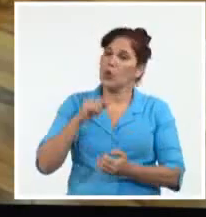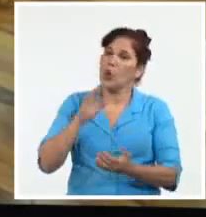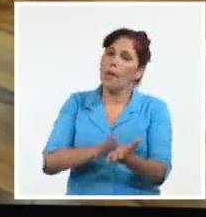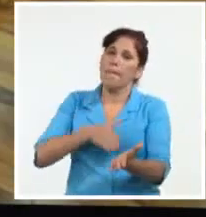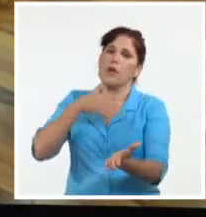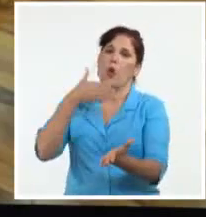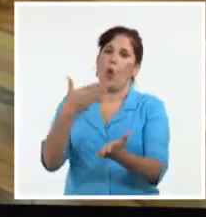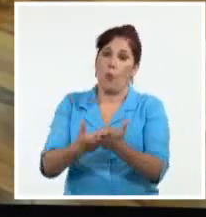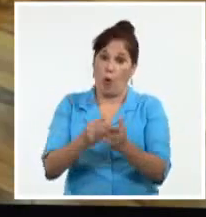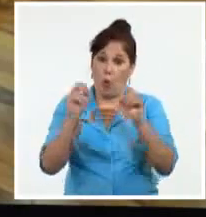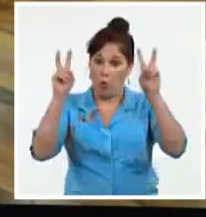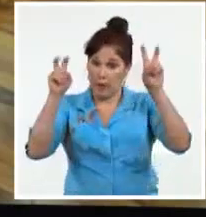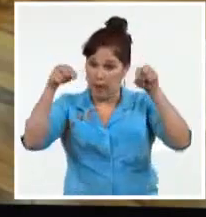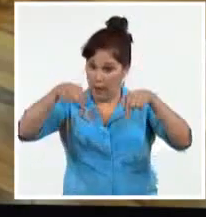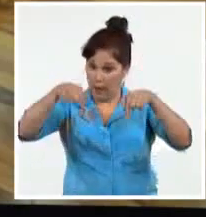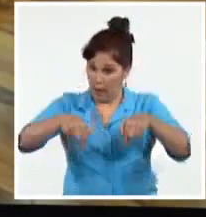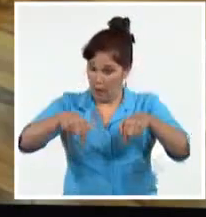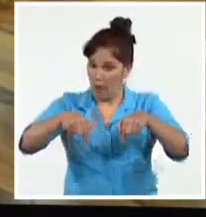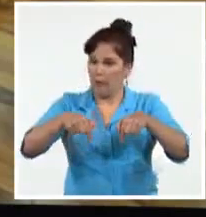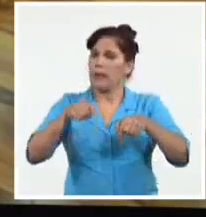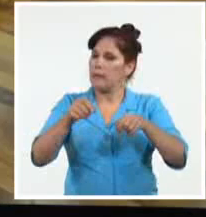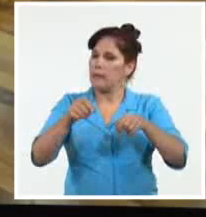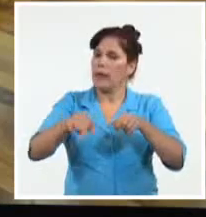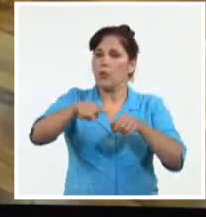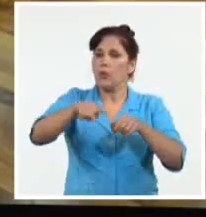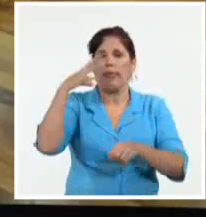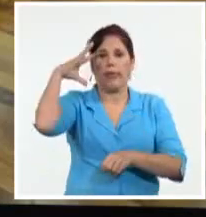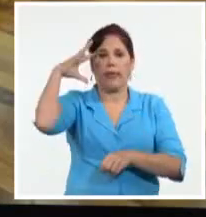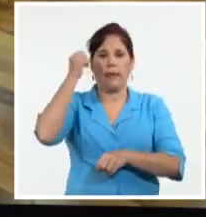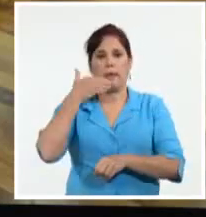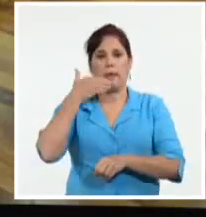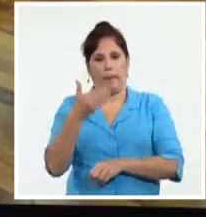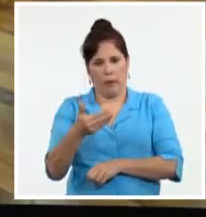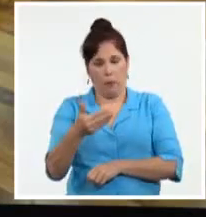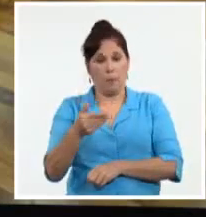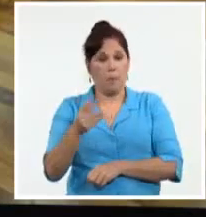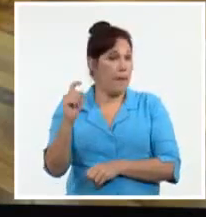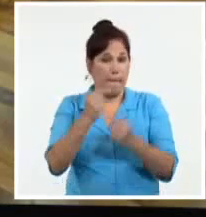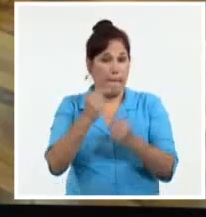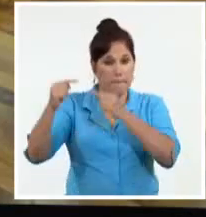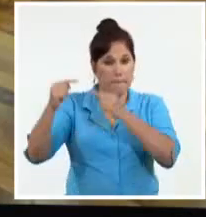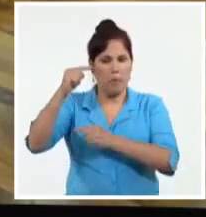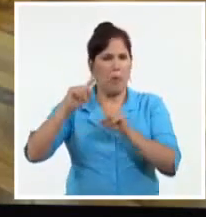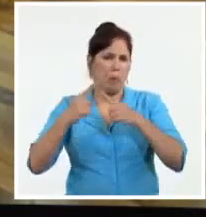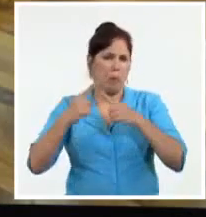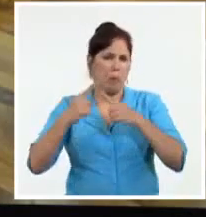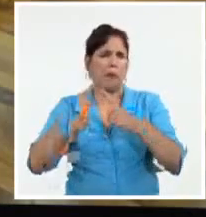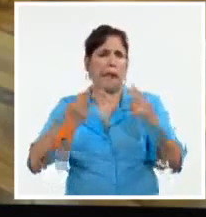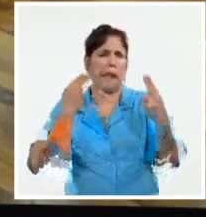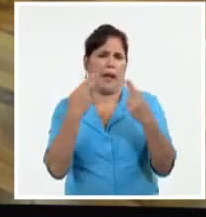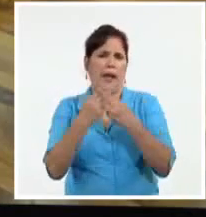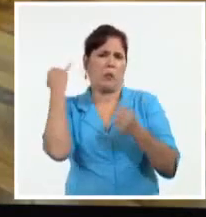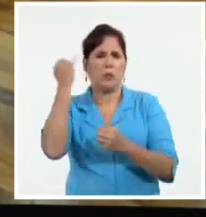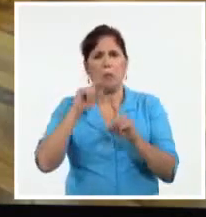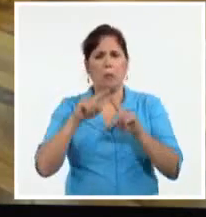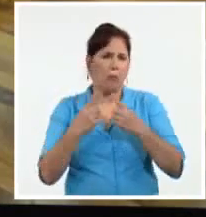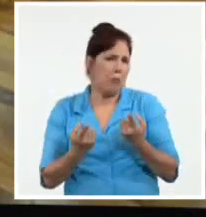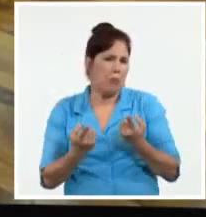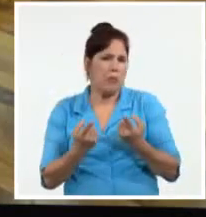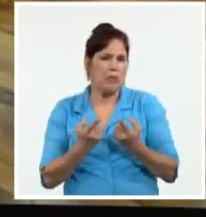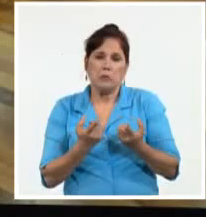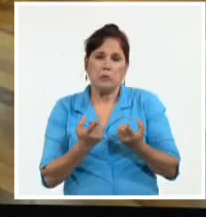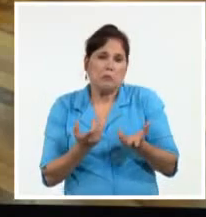propongo desmenuzar esta cita de CELAC, hacerla cercana a nuestras urgencias. Y lo primero es, ¿para qué sirve un foro de este tipo? ¿Acaso